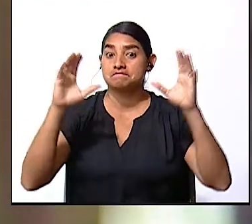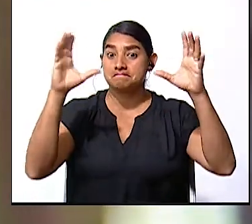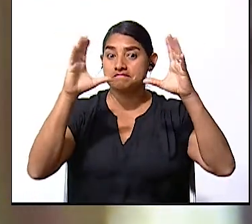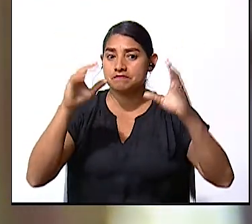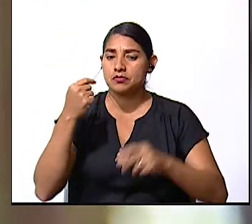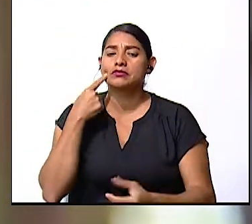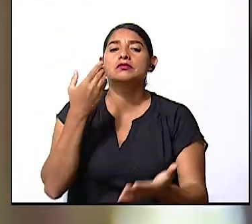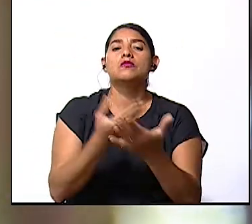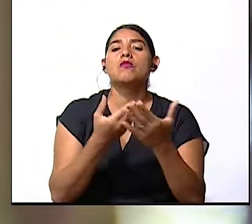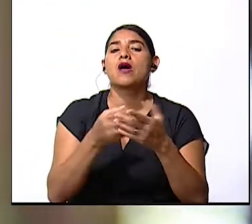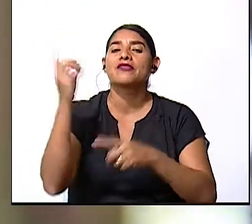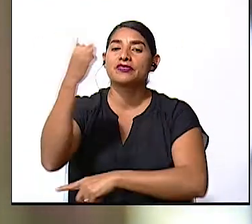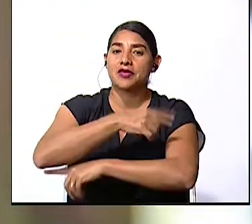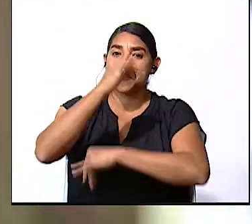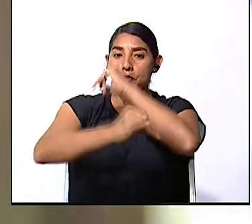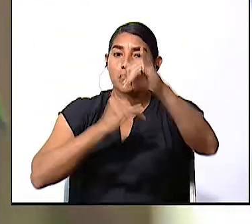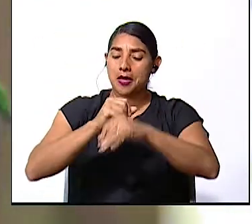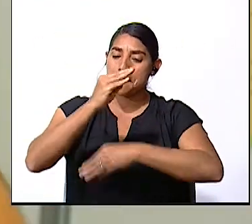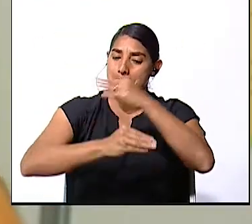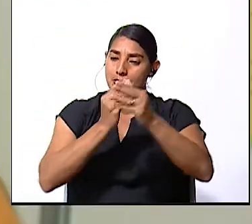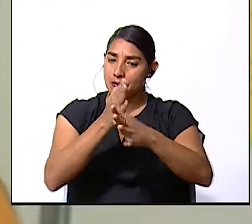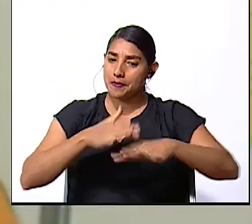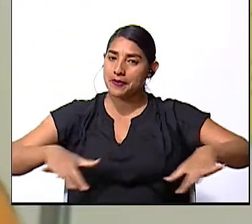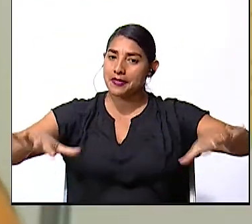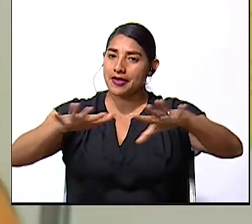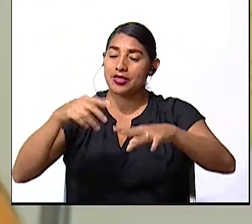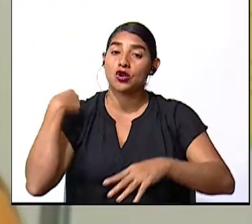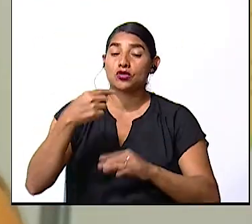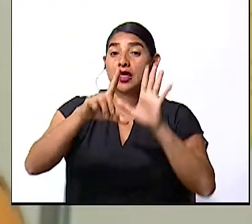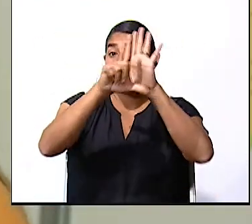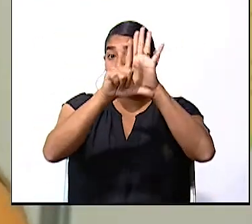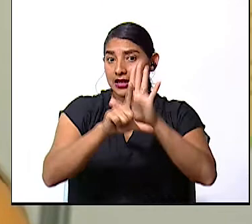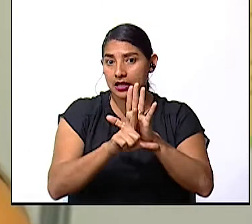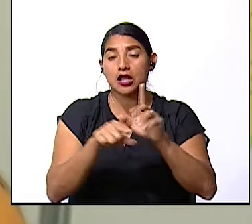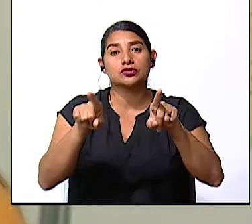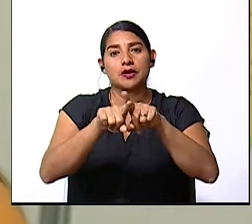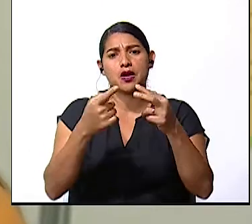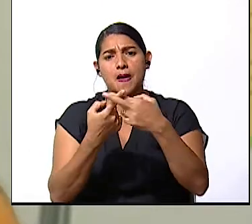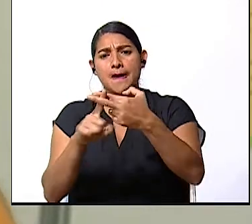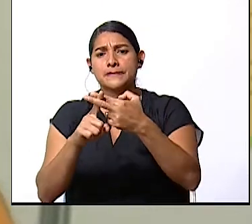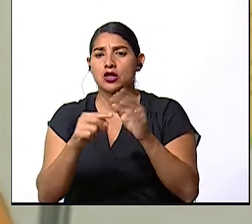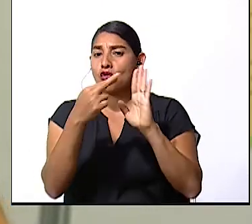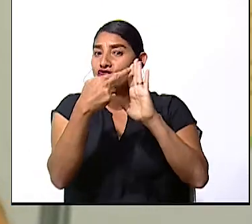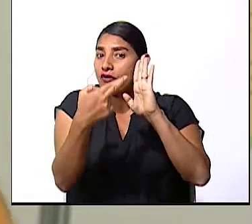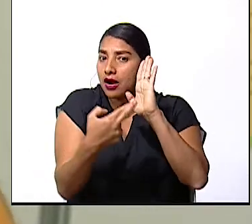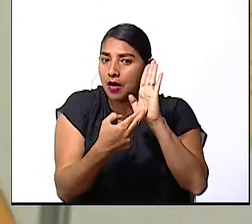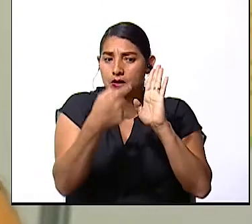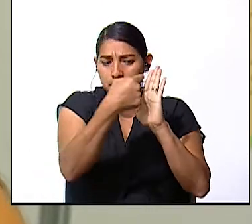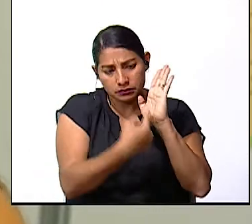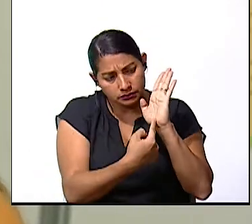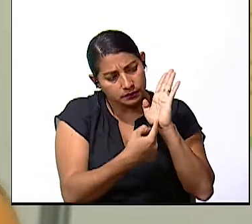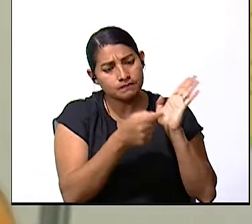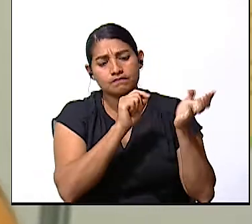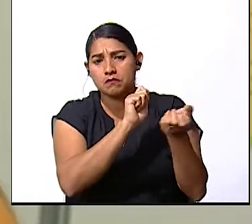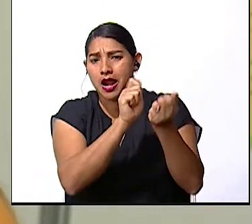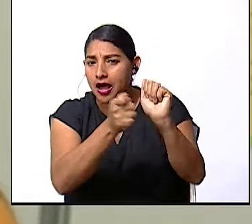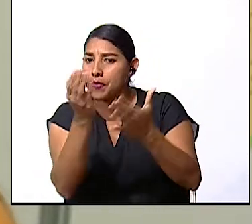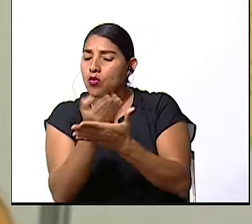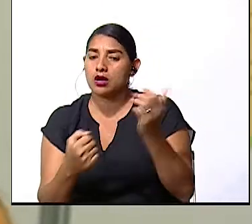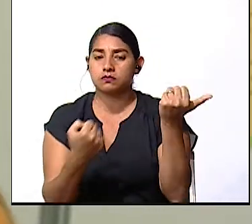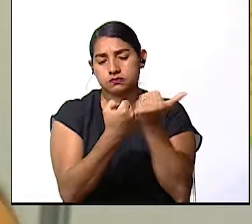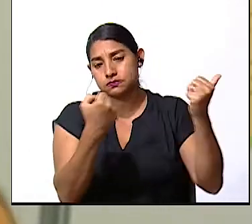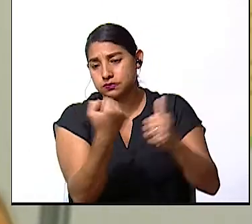con hechos, el Día Mundial del Medio Ambiente. Está la legislación, que están empezando a dar reglamentos y decretos y cambian las leyes, que son